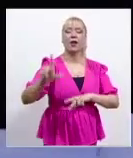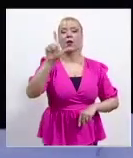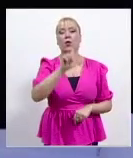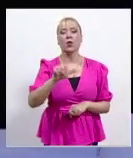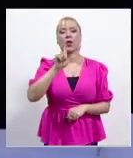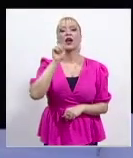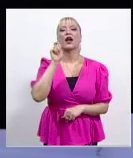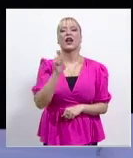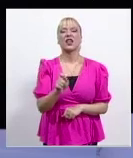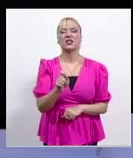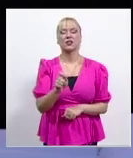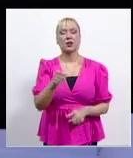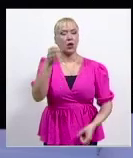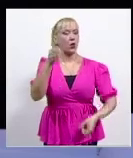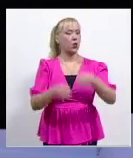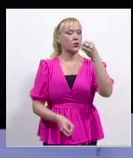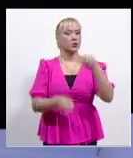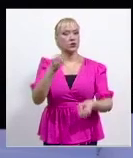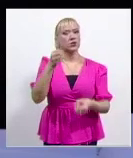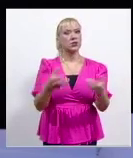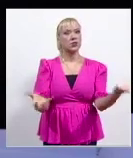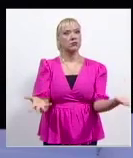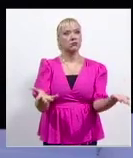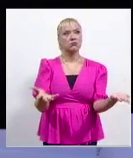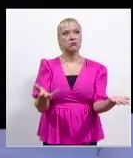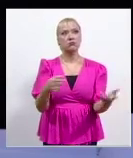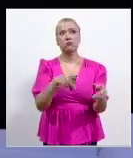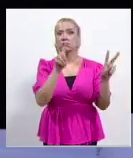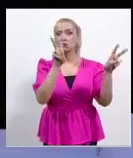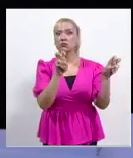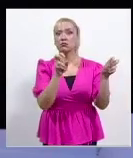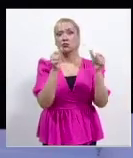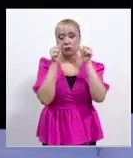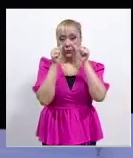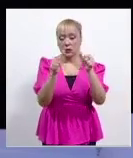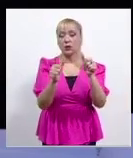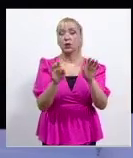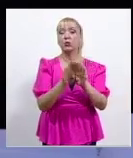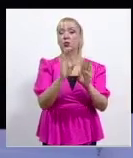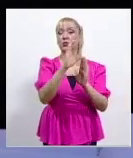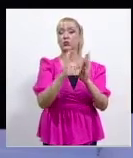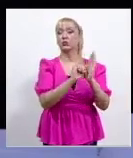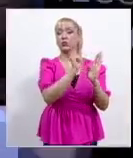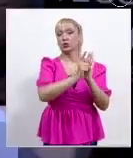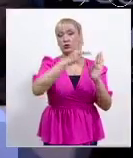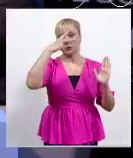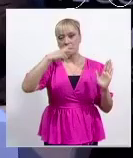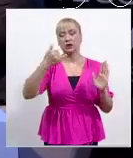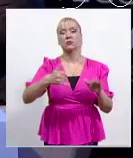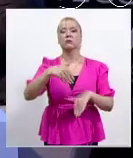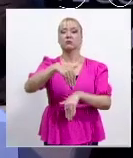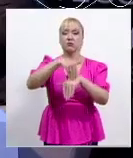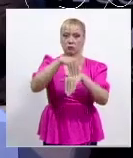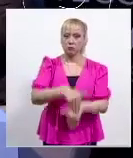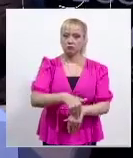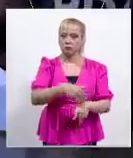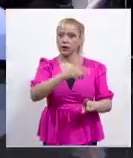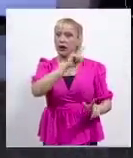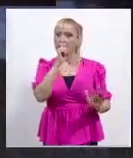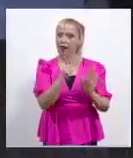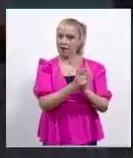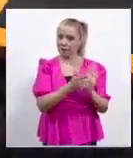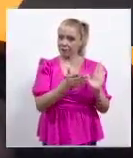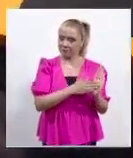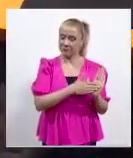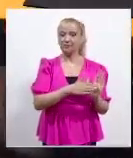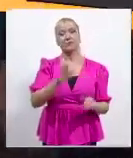la justicia, asignatura pendiente en donde se abordará el tema de la Constitución mexicana y el cumplimiento del orden jurídico. El